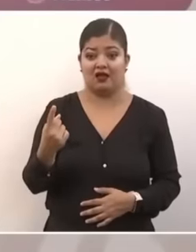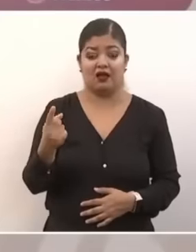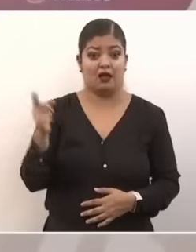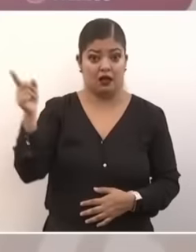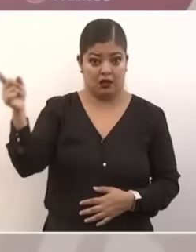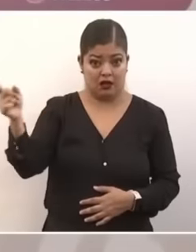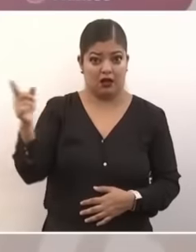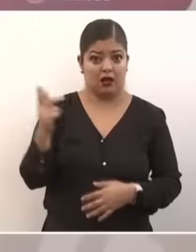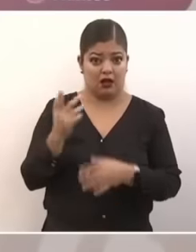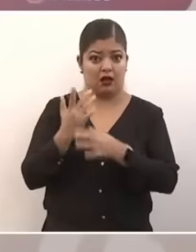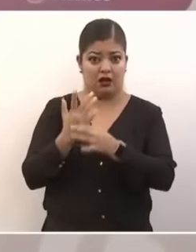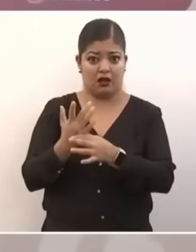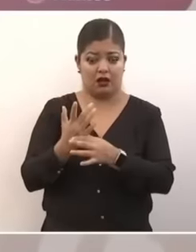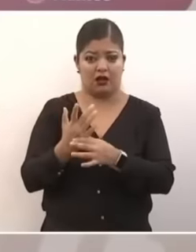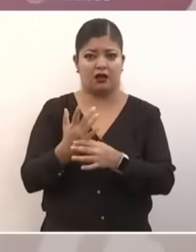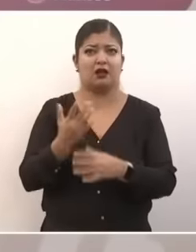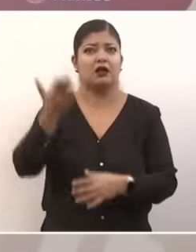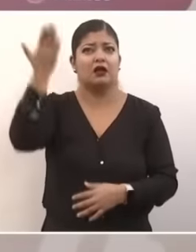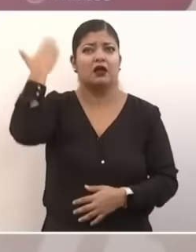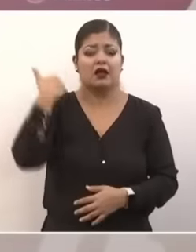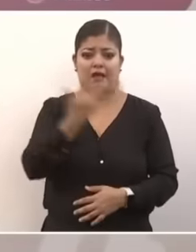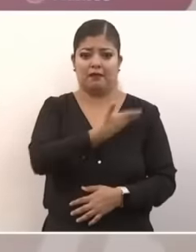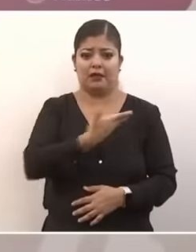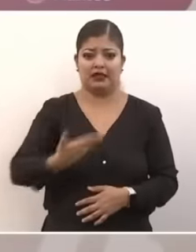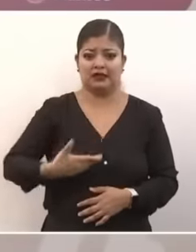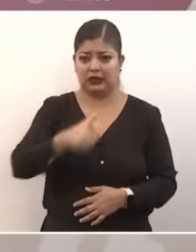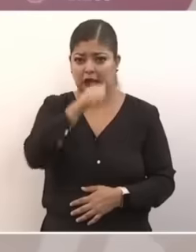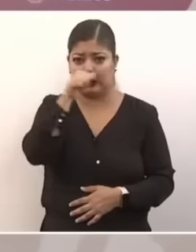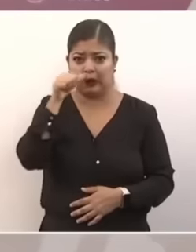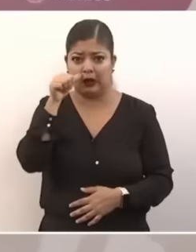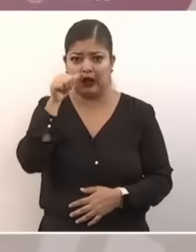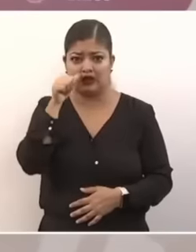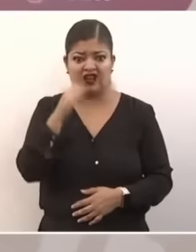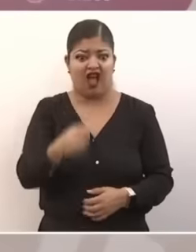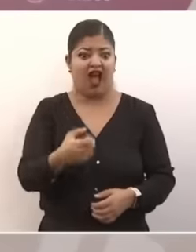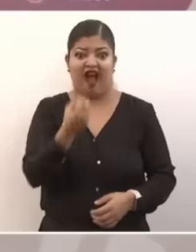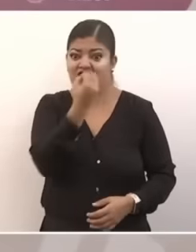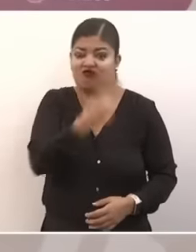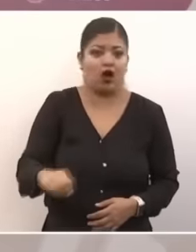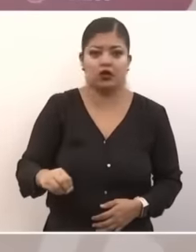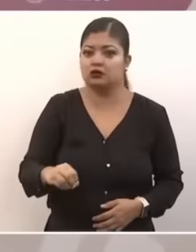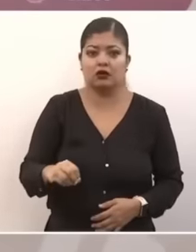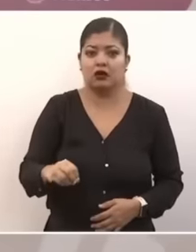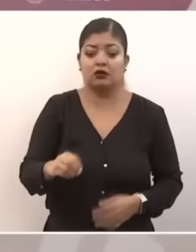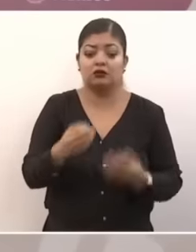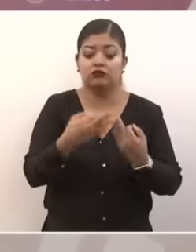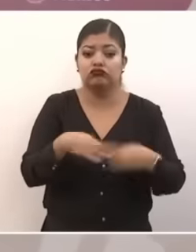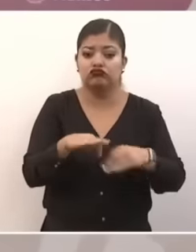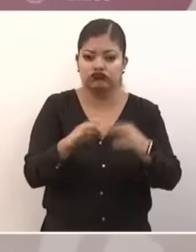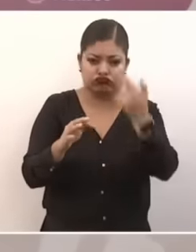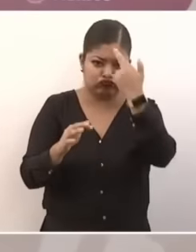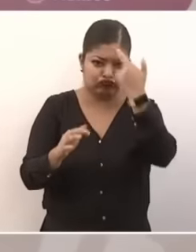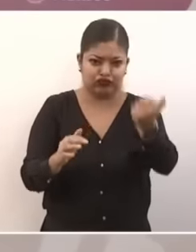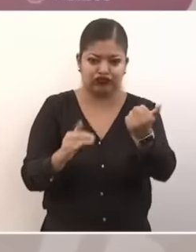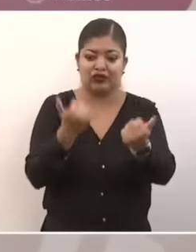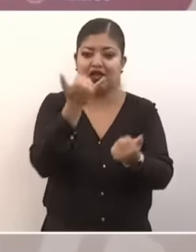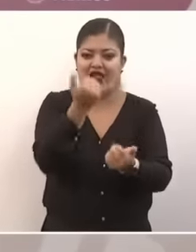¿Qué decía el presidente Juárez? Nada por la fuerza, todo por la razón y el derecho.